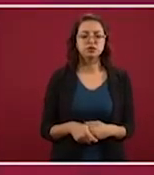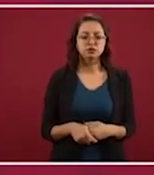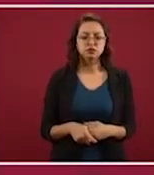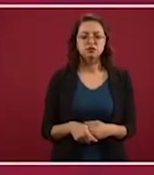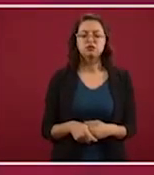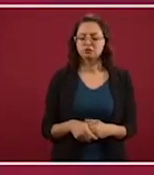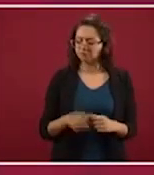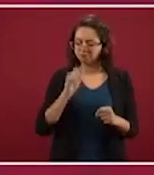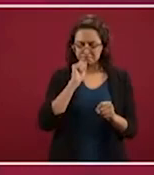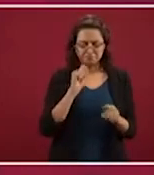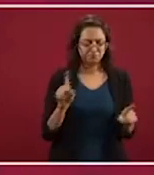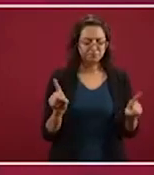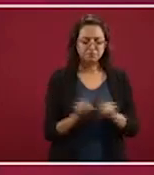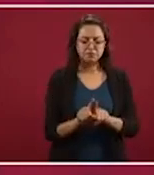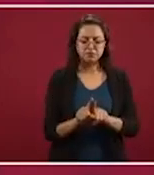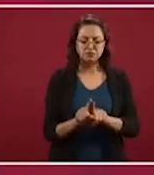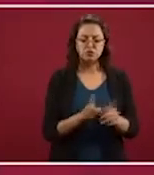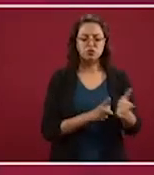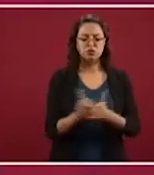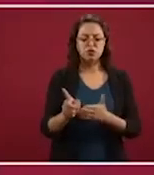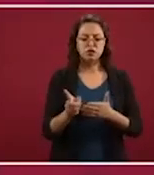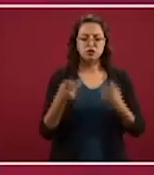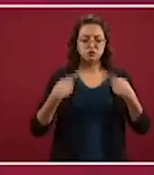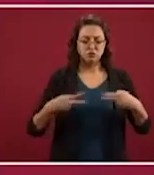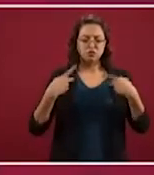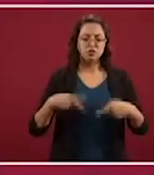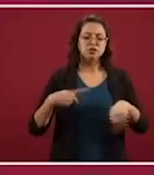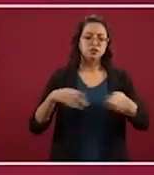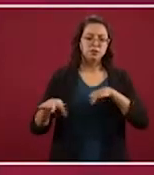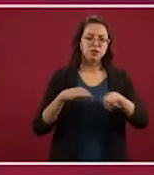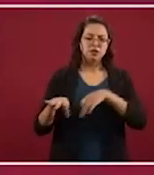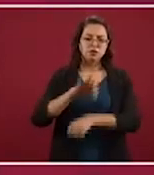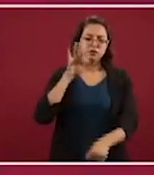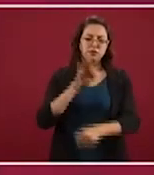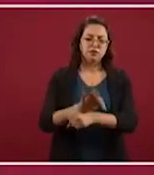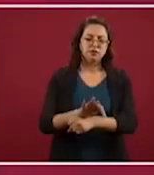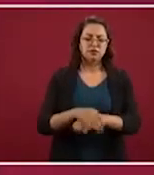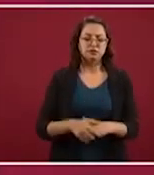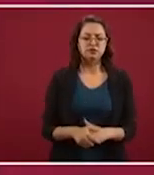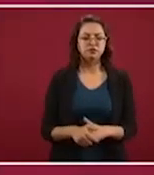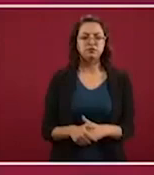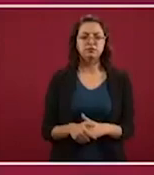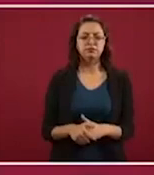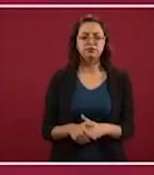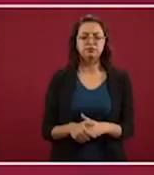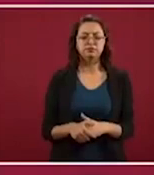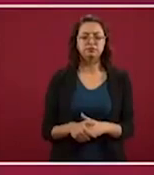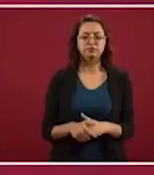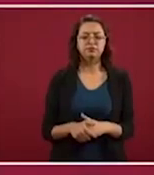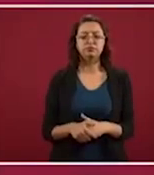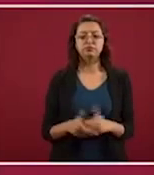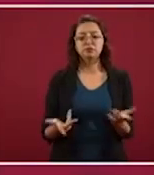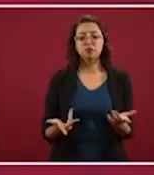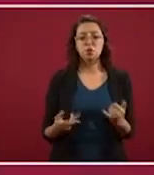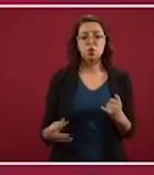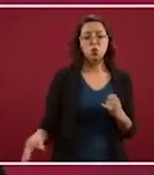también defensores de los derechos de los trabajadores. Al final, como les